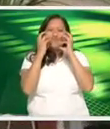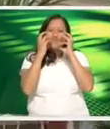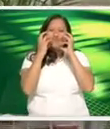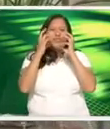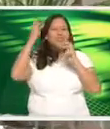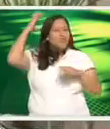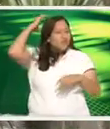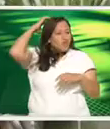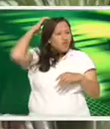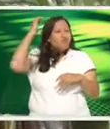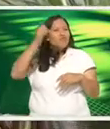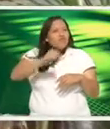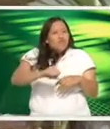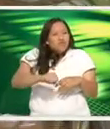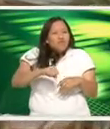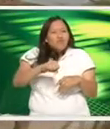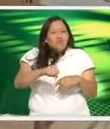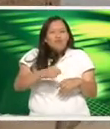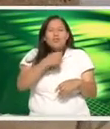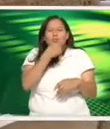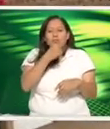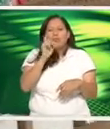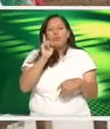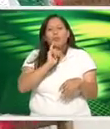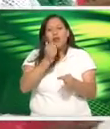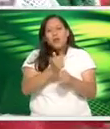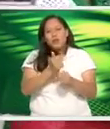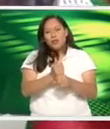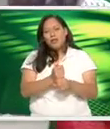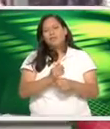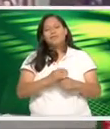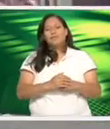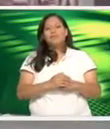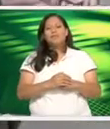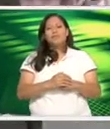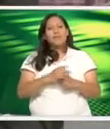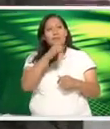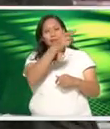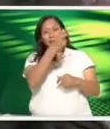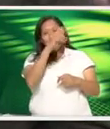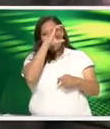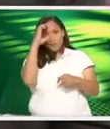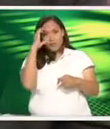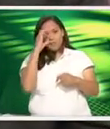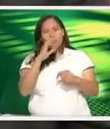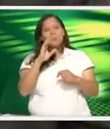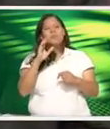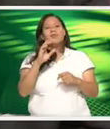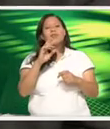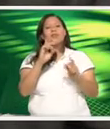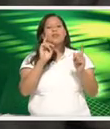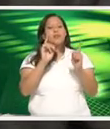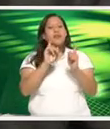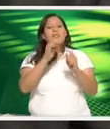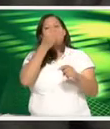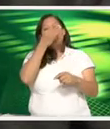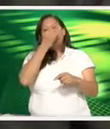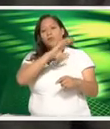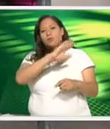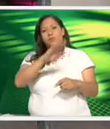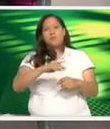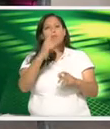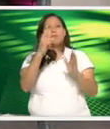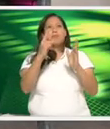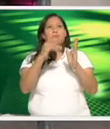es la típica, como ya también una venerable anciana. Yo creo que este tipo de imágenes de la corregidora era cuando se acercaba hacia su muerte, más o